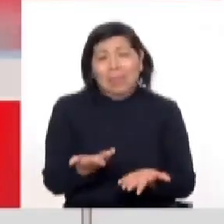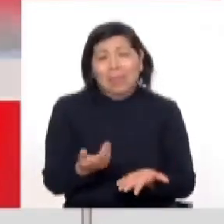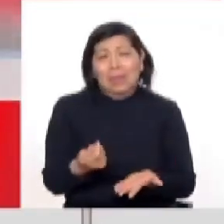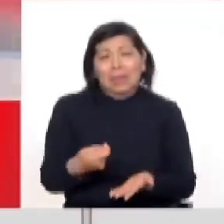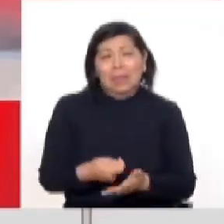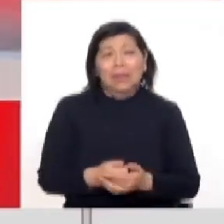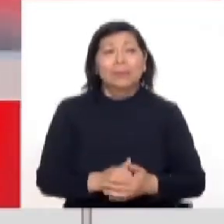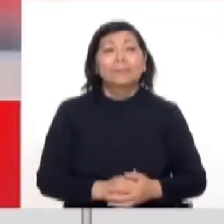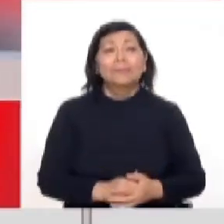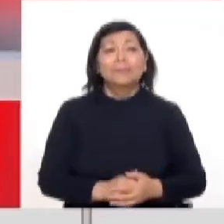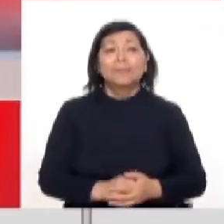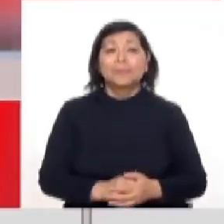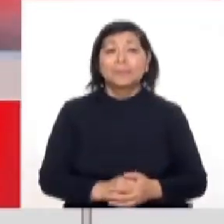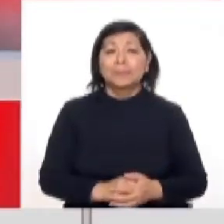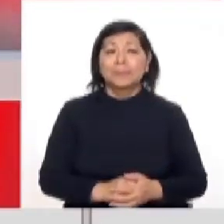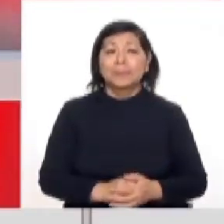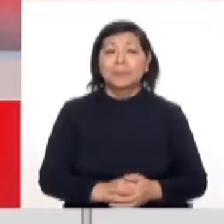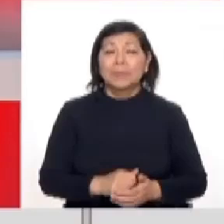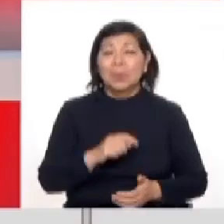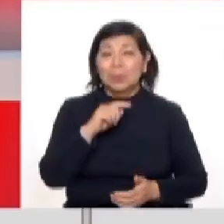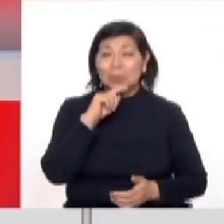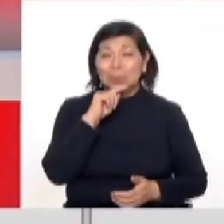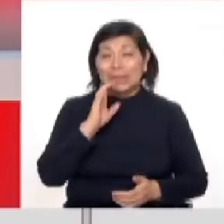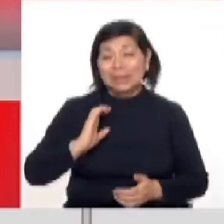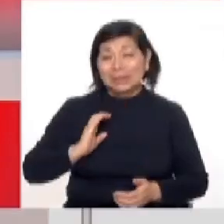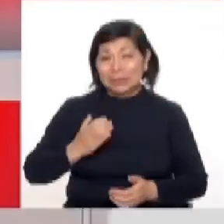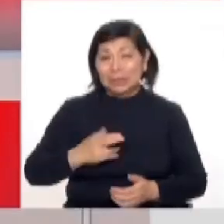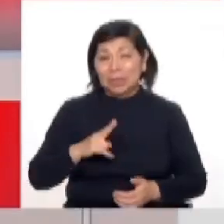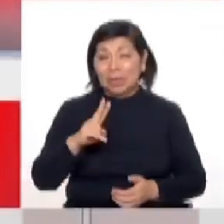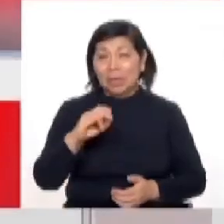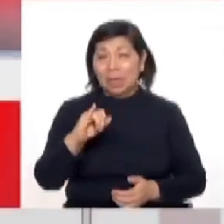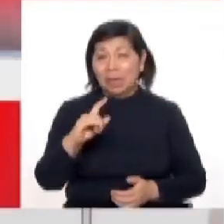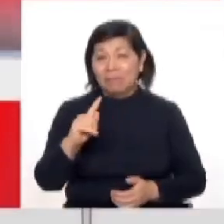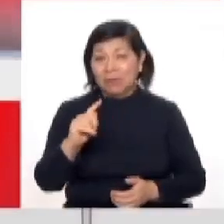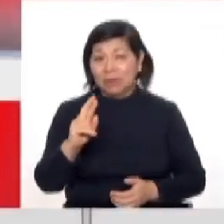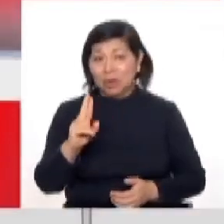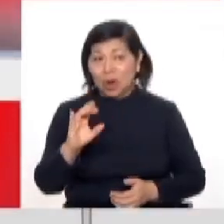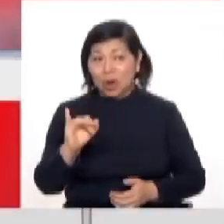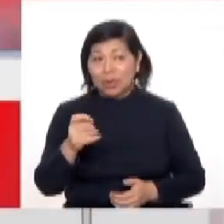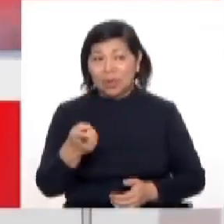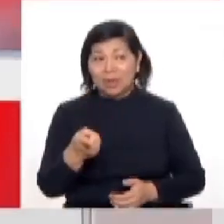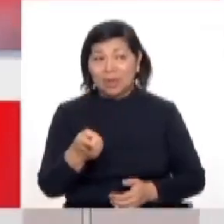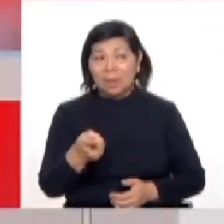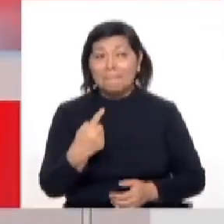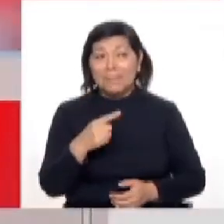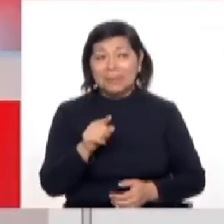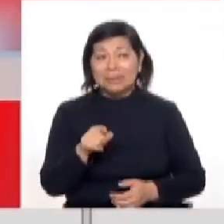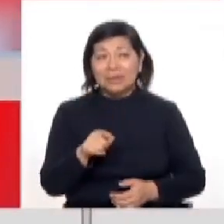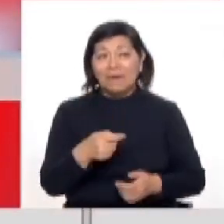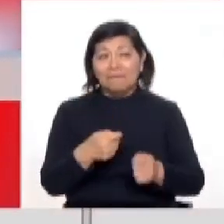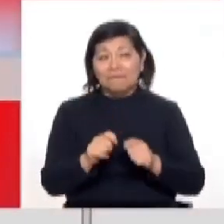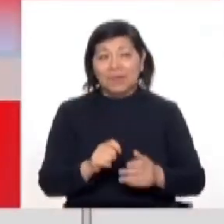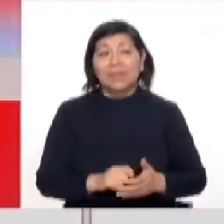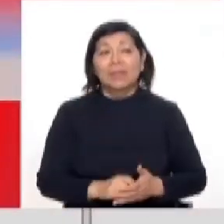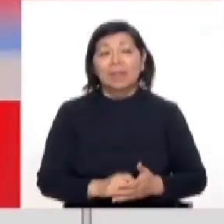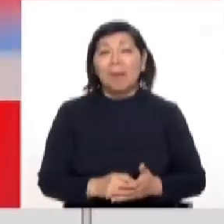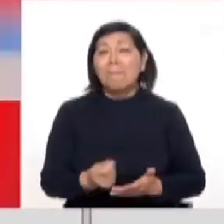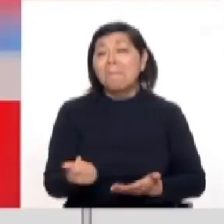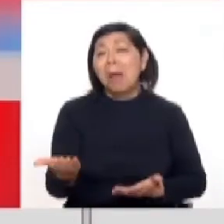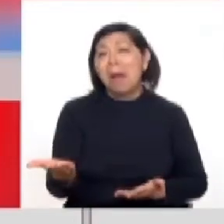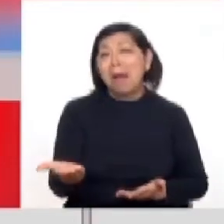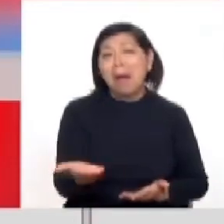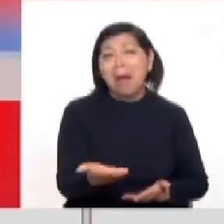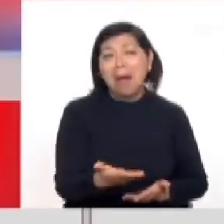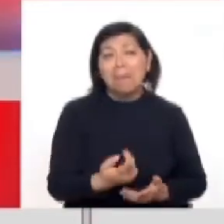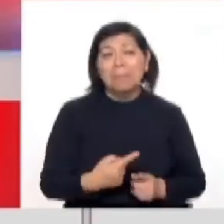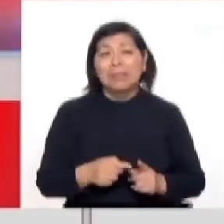granito de arena. Precisamente, señora Victoria, usted está elaborando unos patitos kawaii para poder venderlos y así recaudar todo